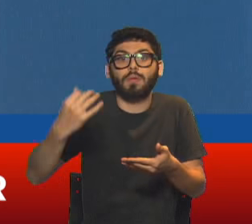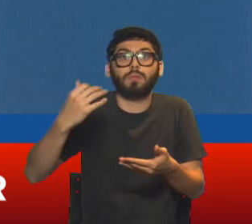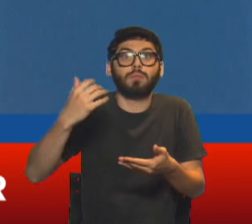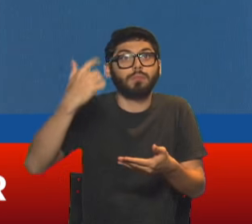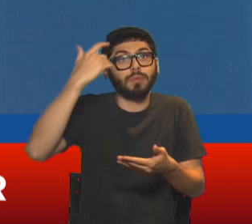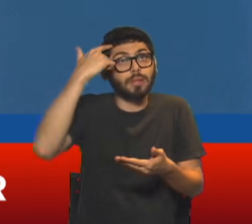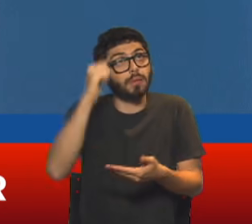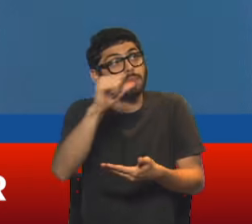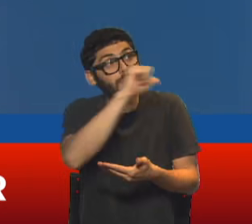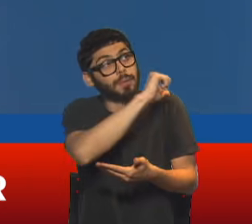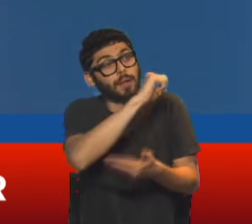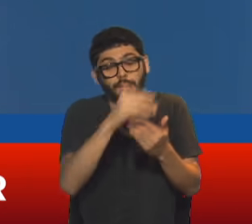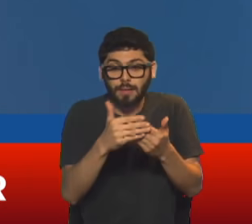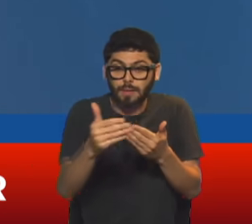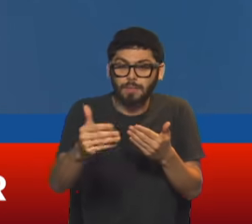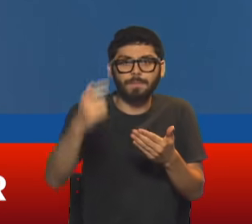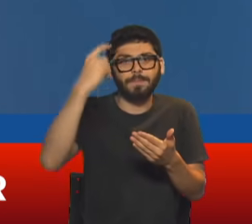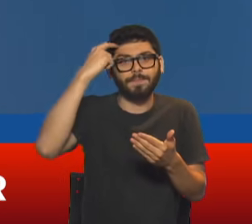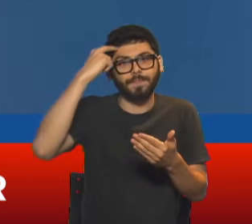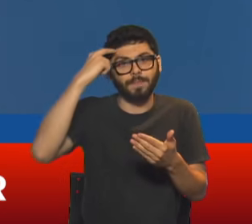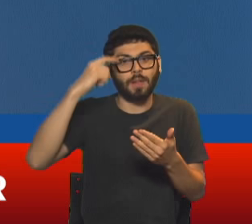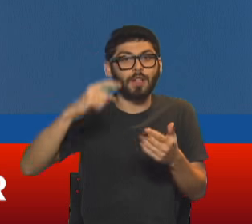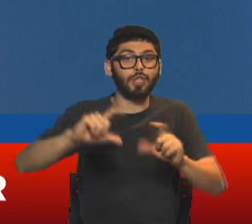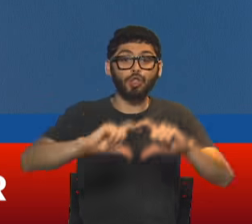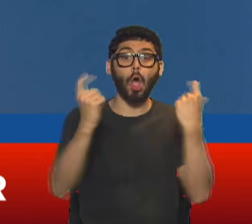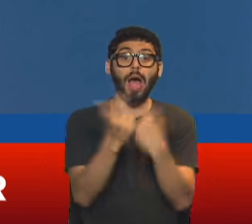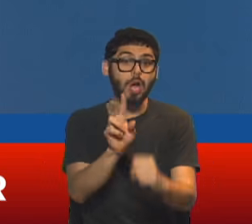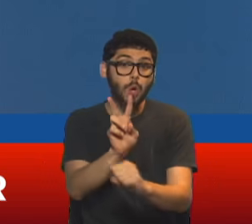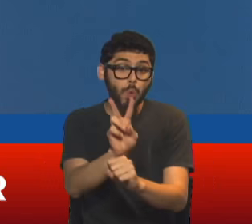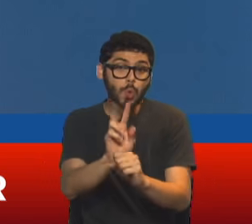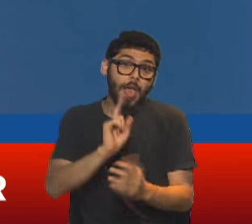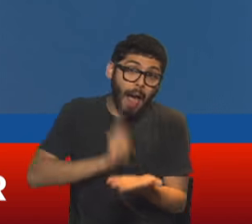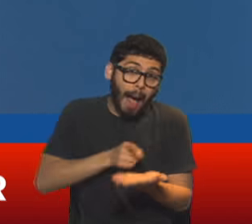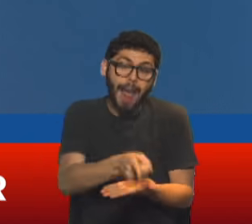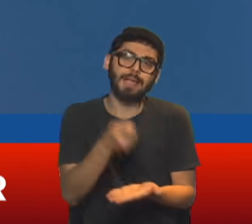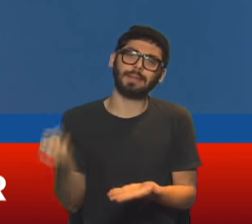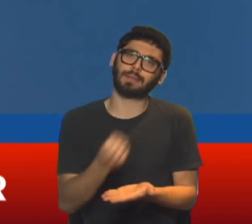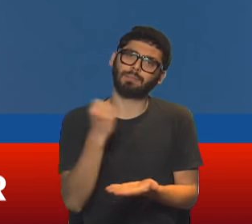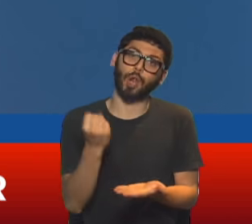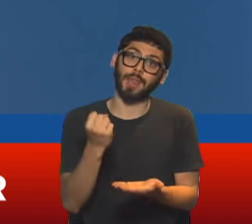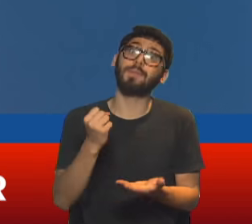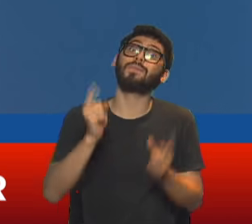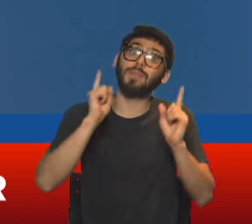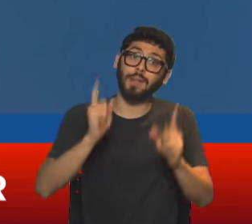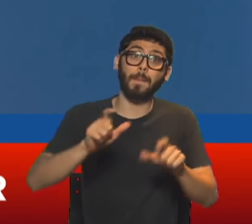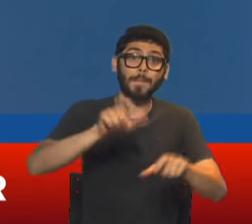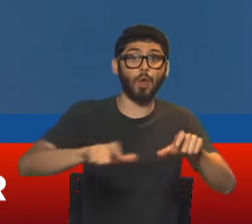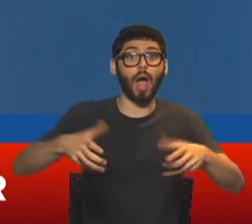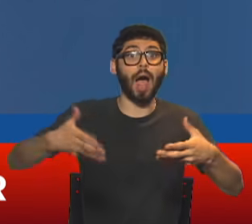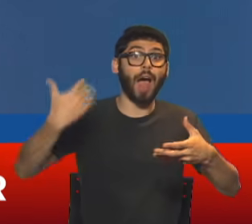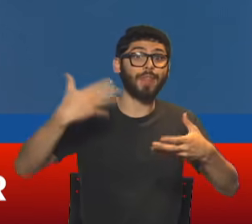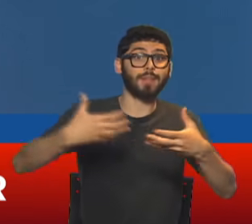atrás lo importante que fueron las políticas de protección social y lo importante que fue garantizar para personas que eran población de riesgo